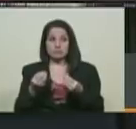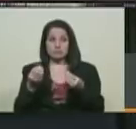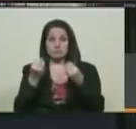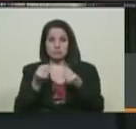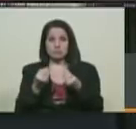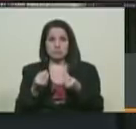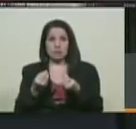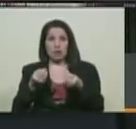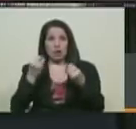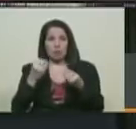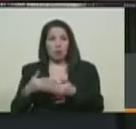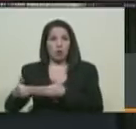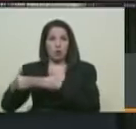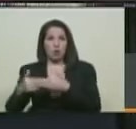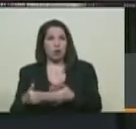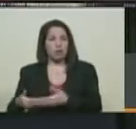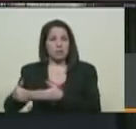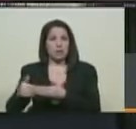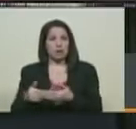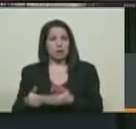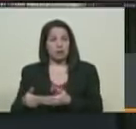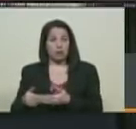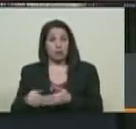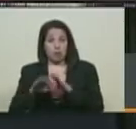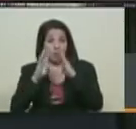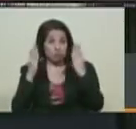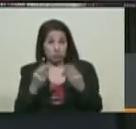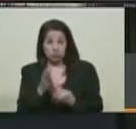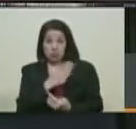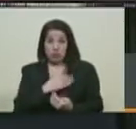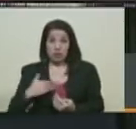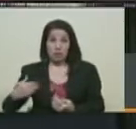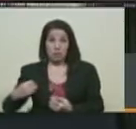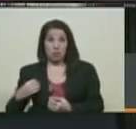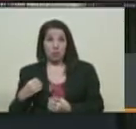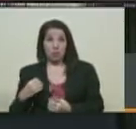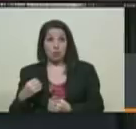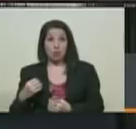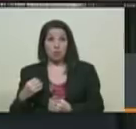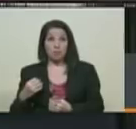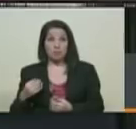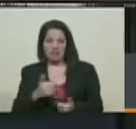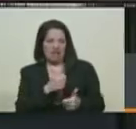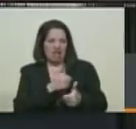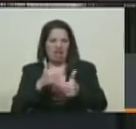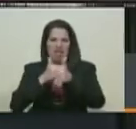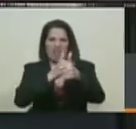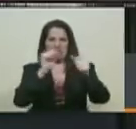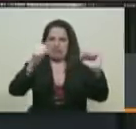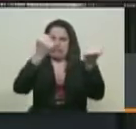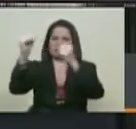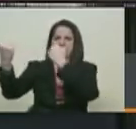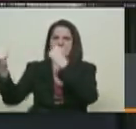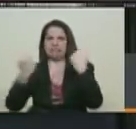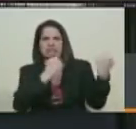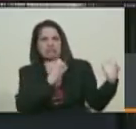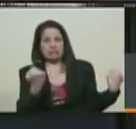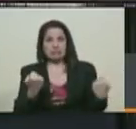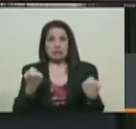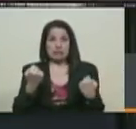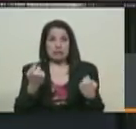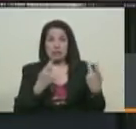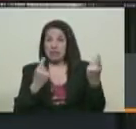Unidos. Ese es el mundo que queremos. El mundo de la persecución y el bloqueo financiero contra el pueblo de